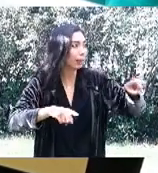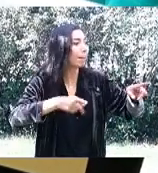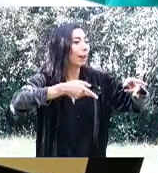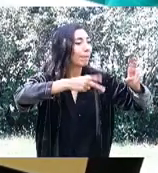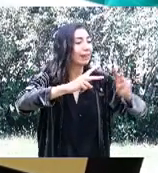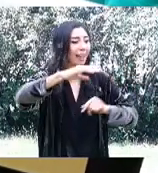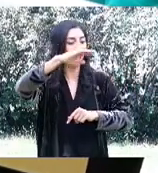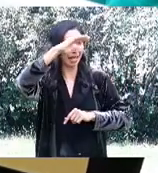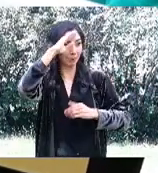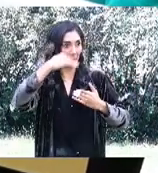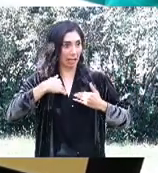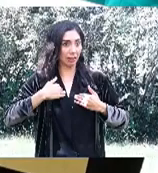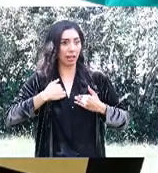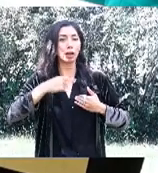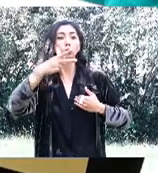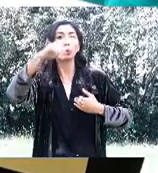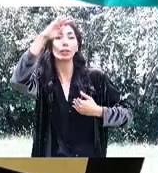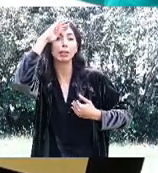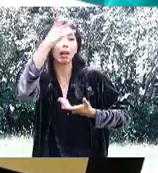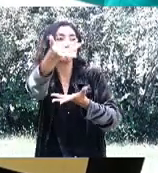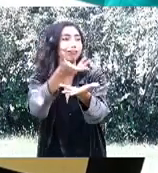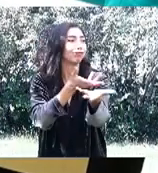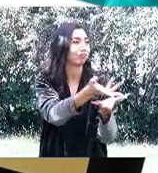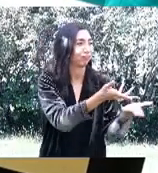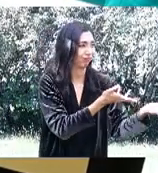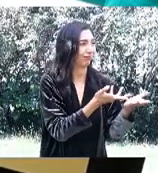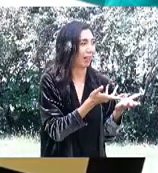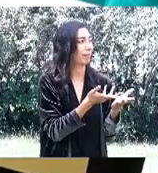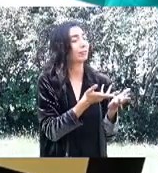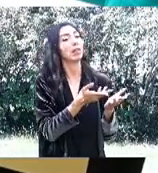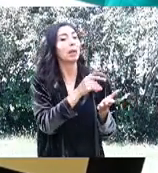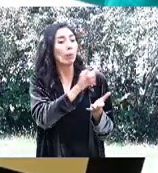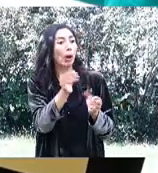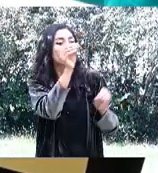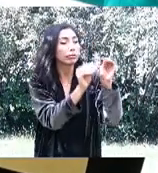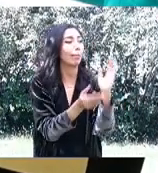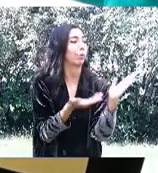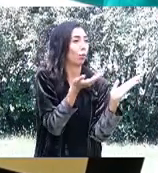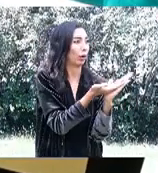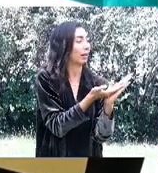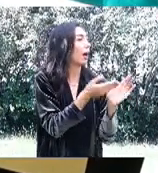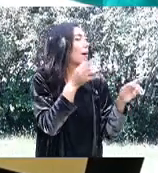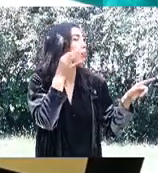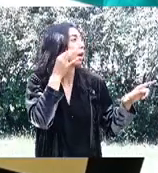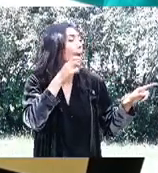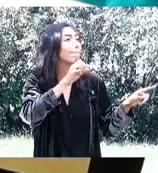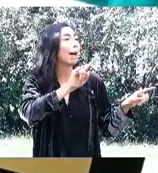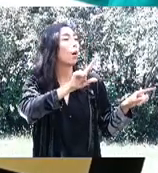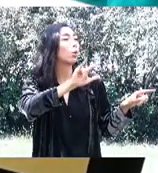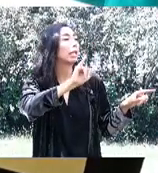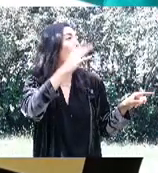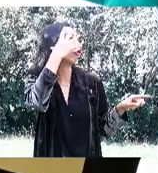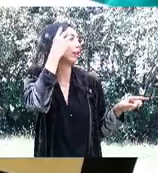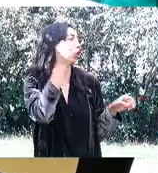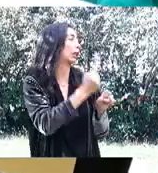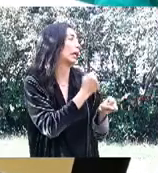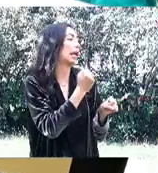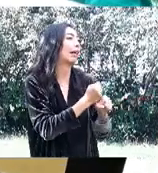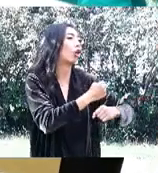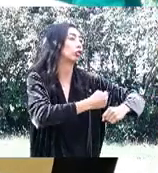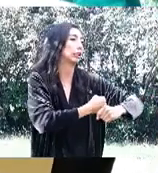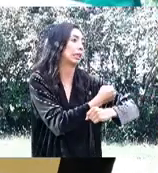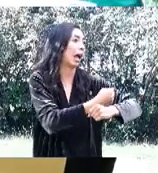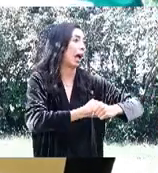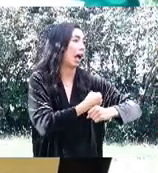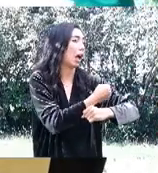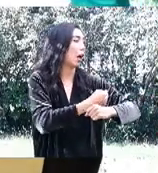expertises en la propuesta de talleres que estamos haciendo actualmente quería mencionar porque a la Api se le olvidó un taller que es de cocina que es de Benja y que a mí me tiene